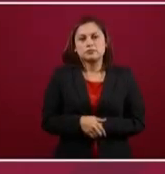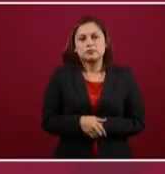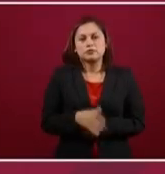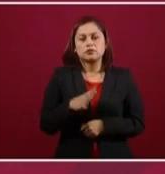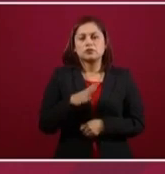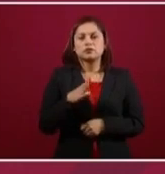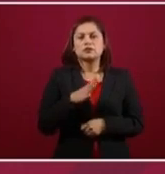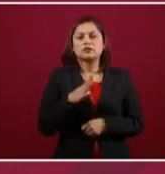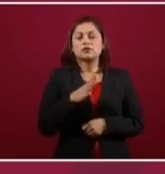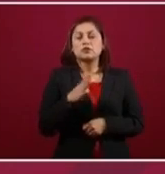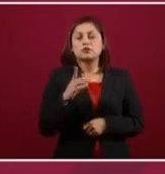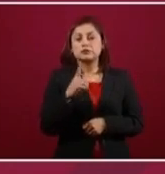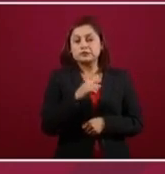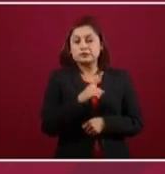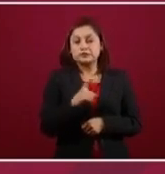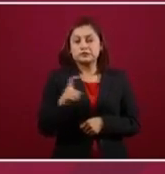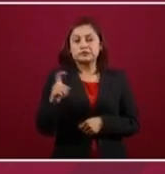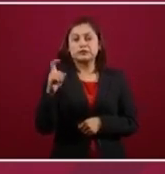nombramientos